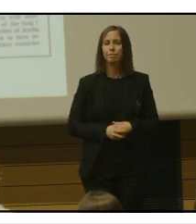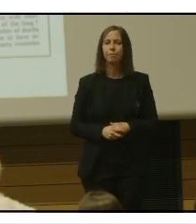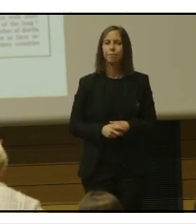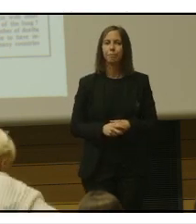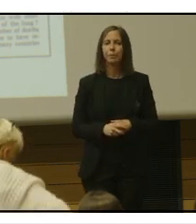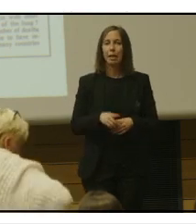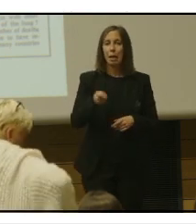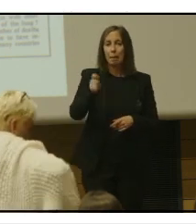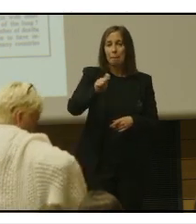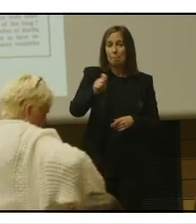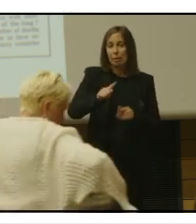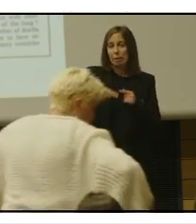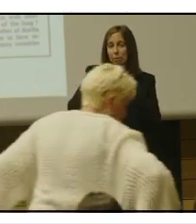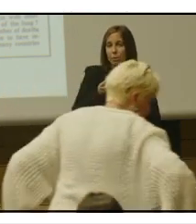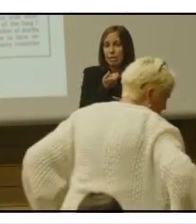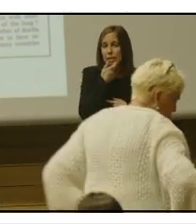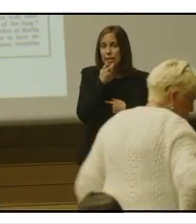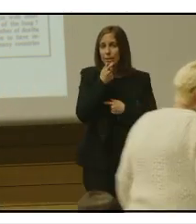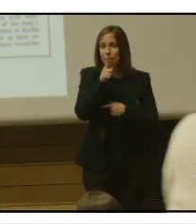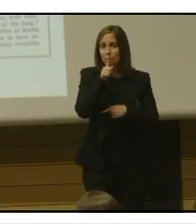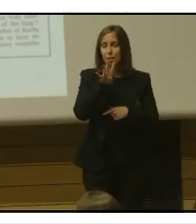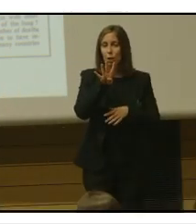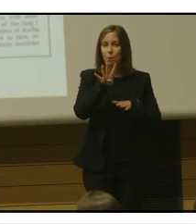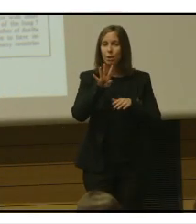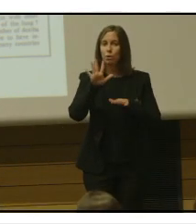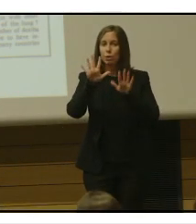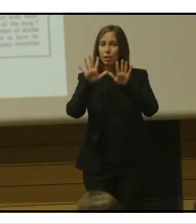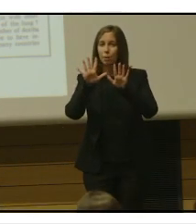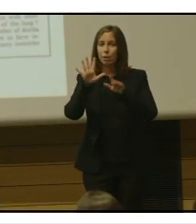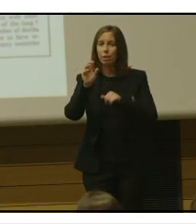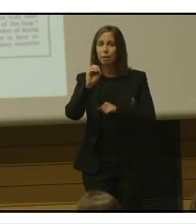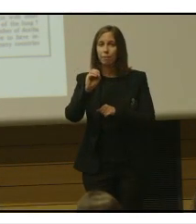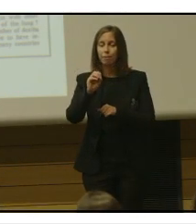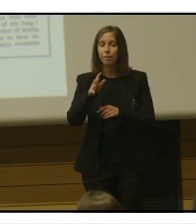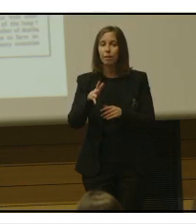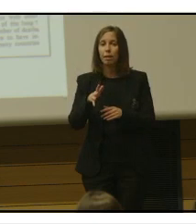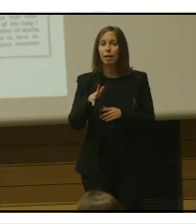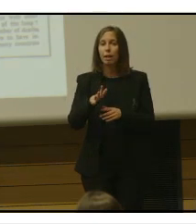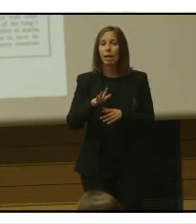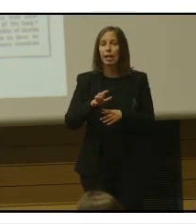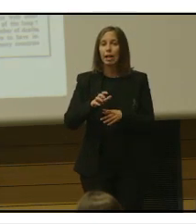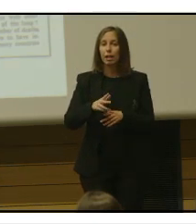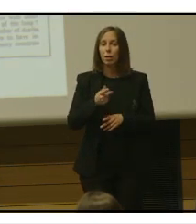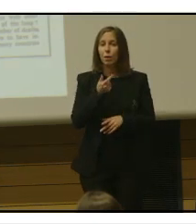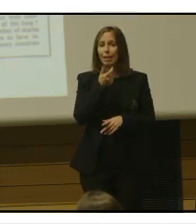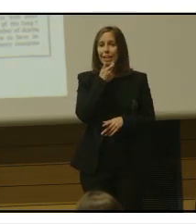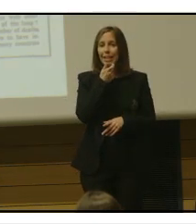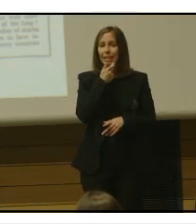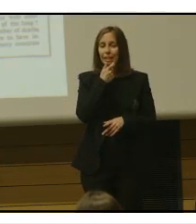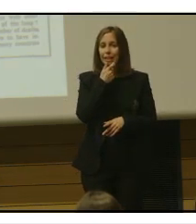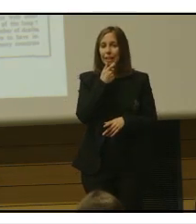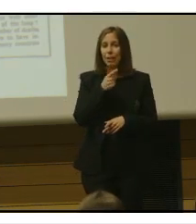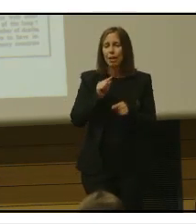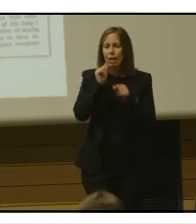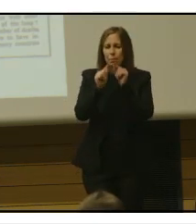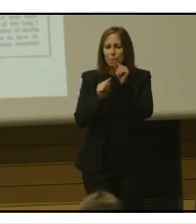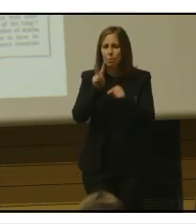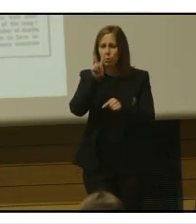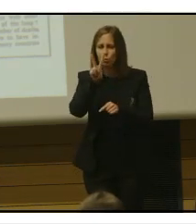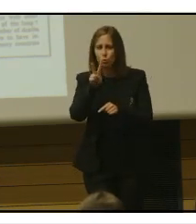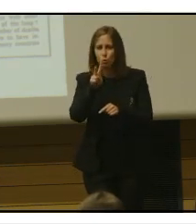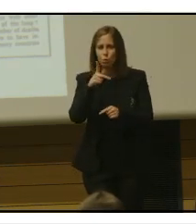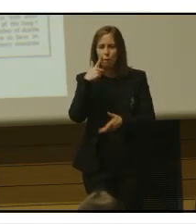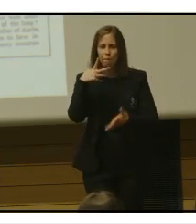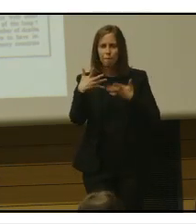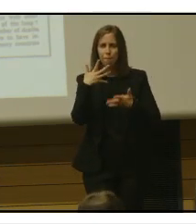Unos meses después, en septiembre también del año 1950, al otro lado del Atlántico, en el Reino Unido, 2 epidemiólogos